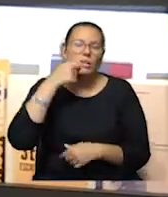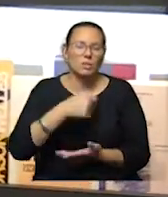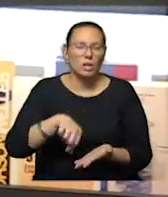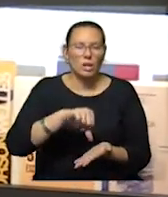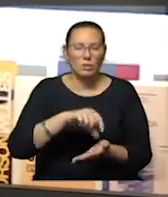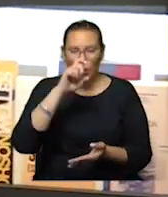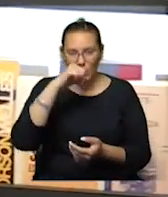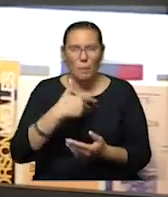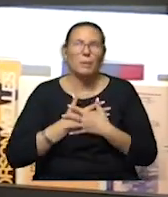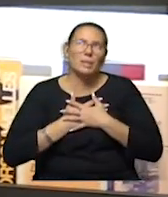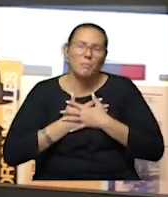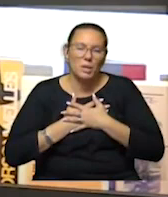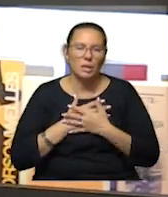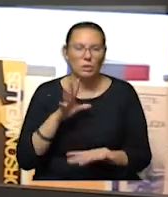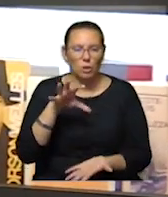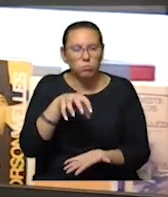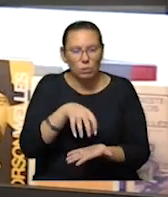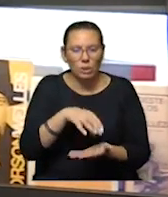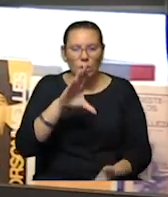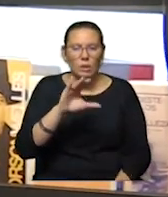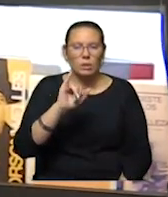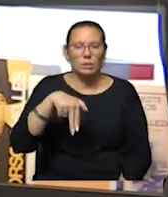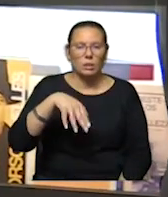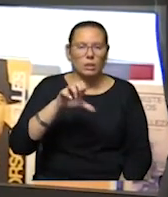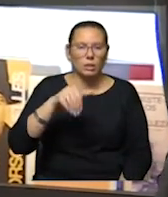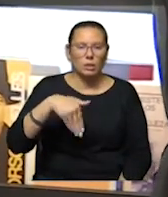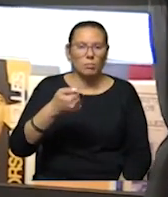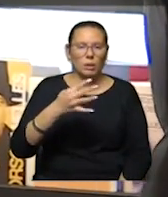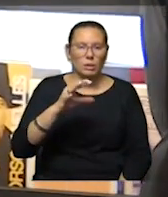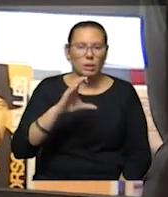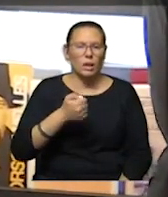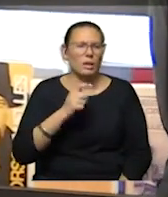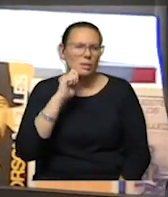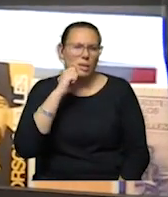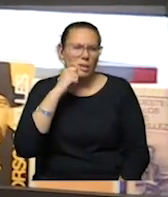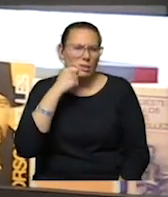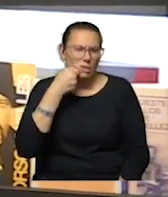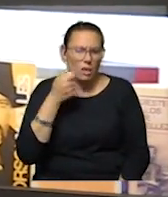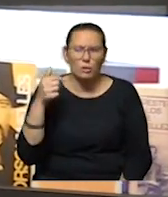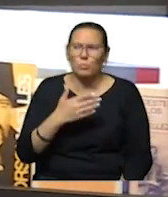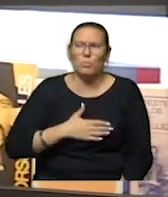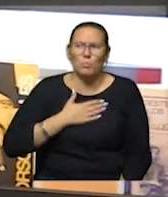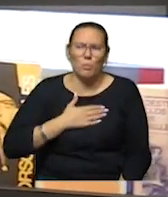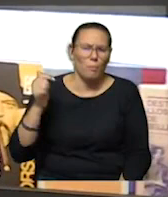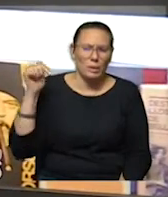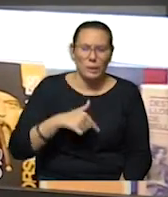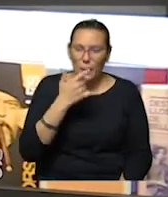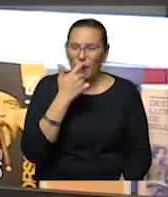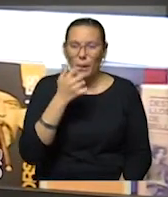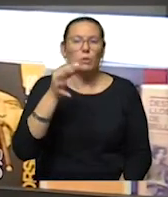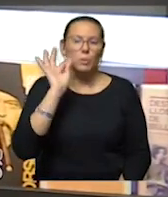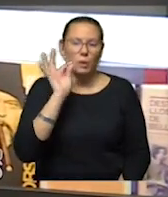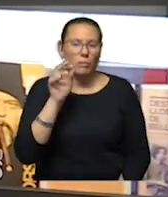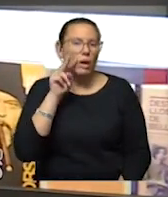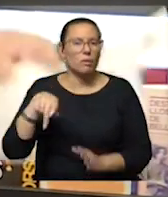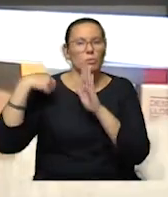ciudad de Montevideo más amados que es nuestra cinemática que además está divina es un placer venir acá Este tan no sé a tomarse un café